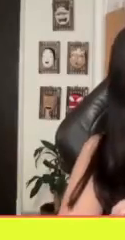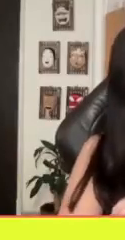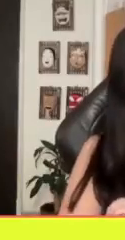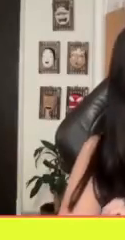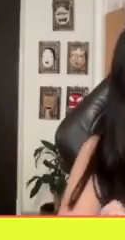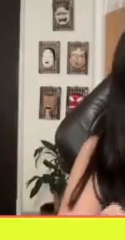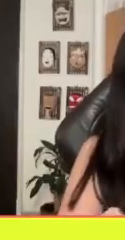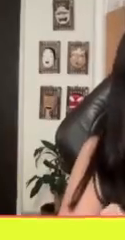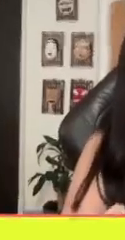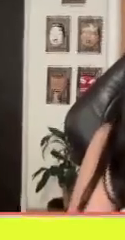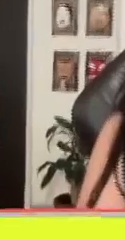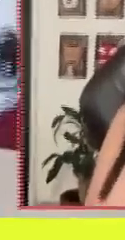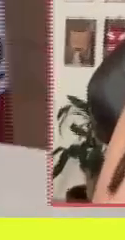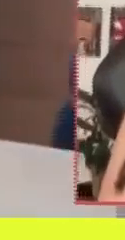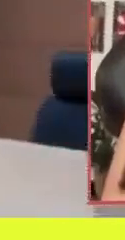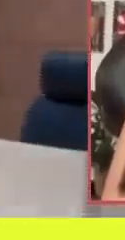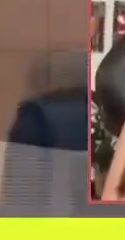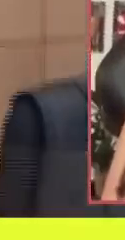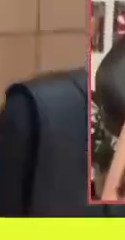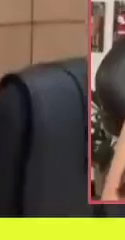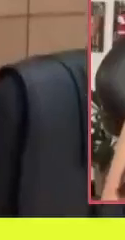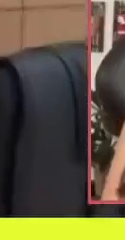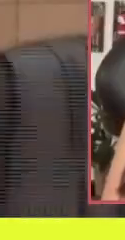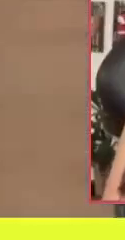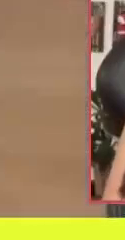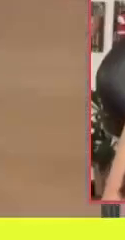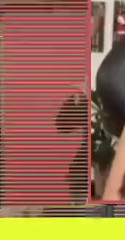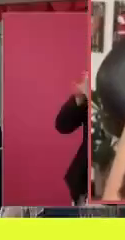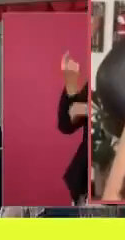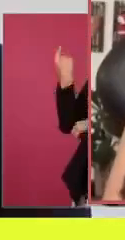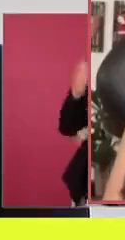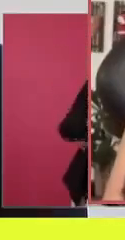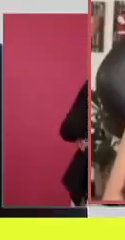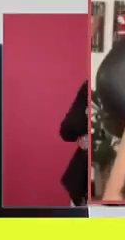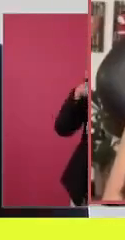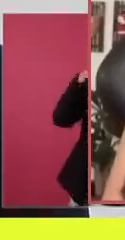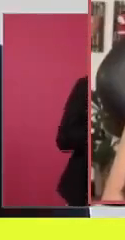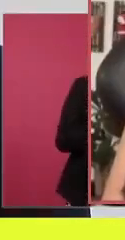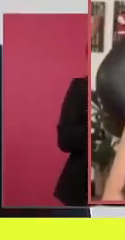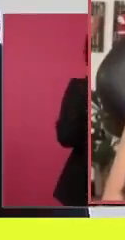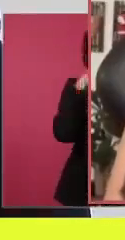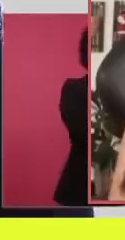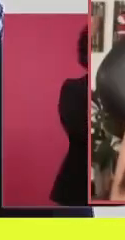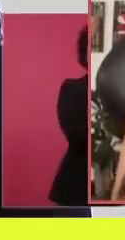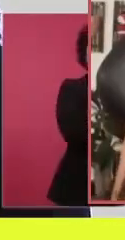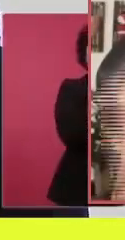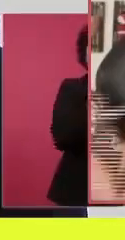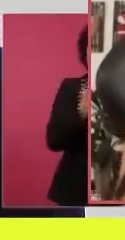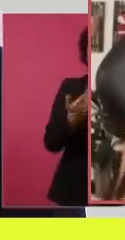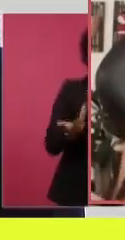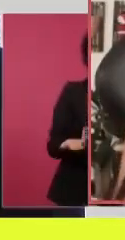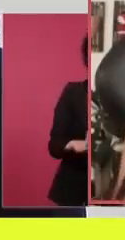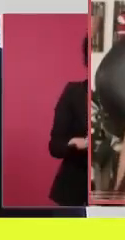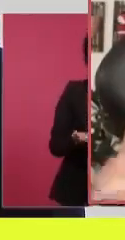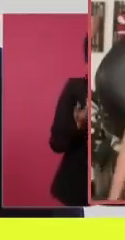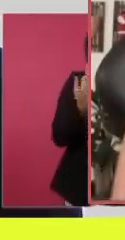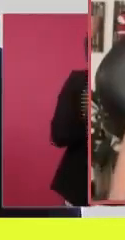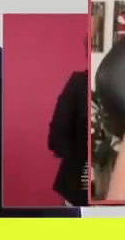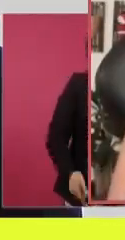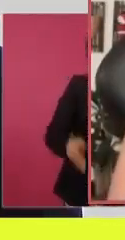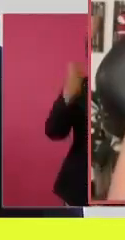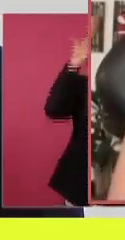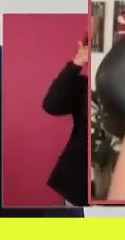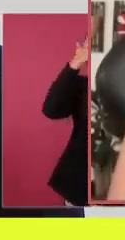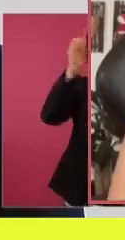país, porque efectivamente, como dice Luisa María Alcalde, hay 68.000 personas que quedarían en libertad, de las cuales probablemente hay muchas inocentes,